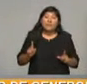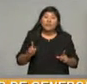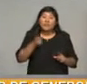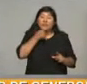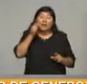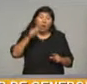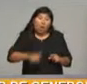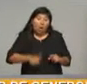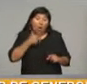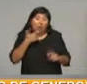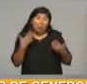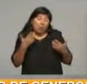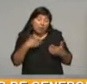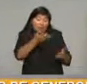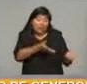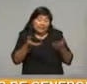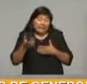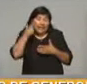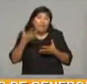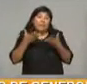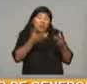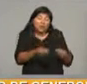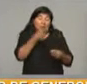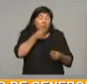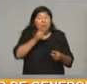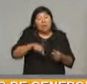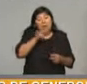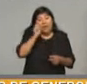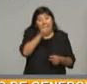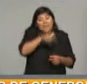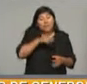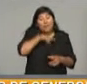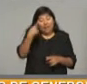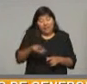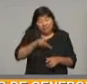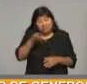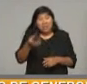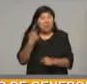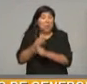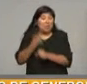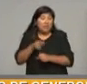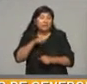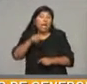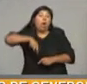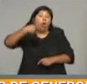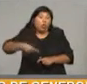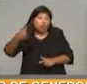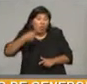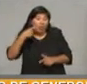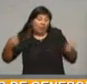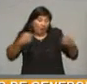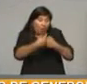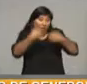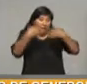venir no puede asistir es importante que podemos coordinar los los lugares los horarios para que las personas también puedan tener acceso